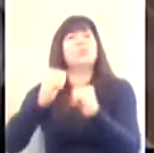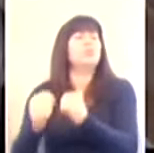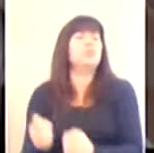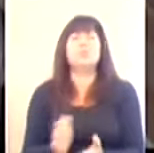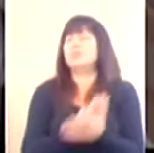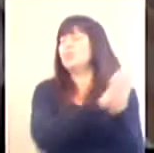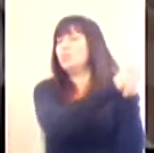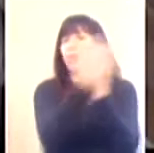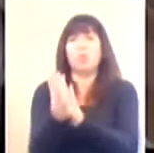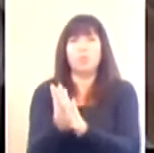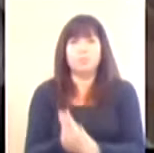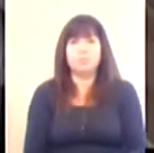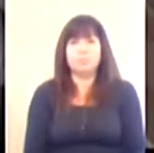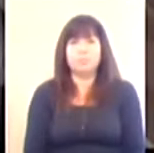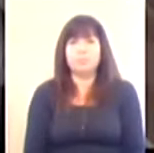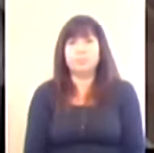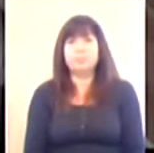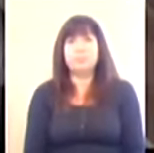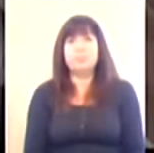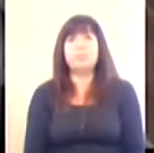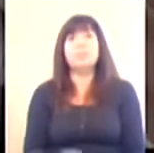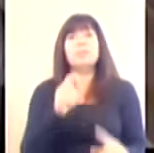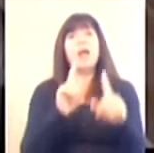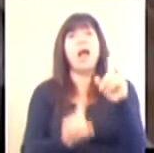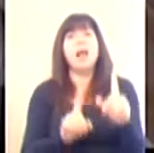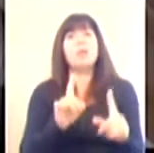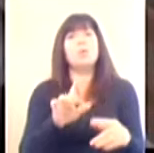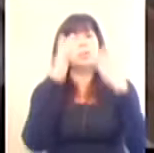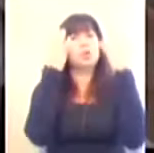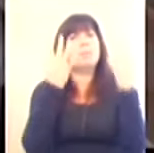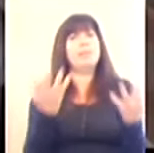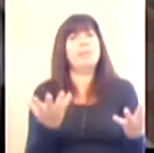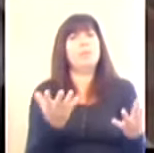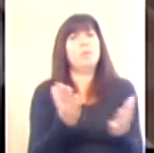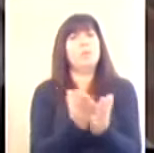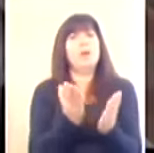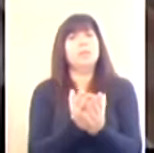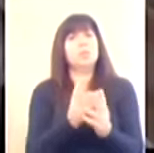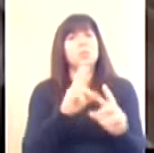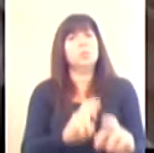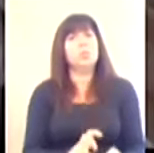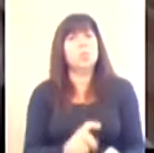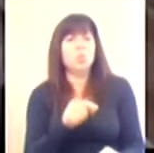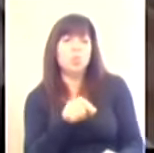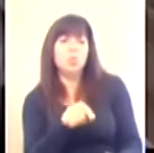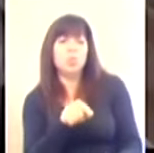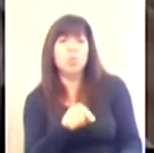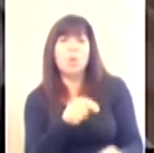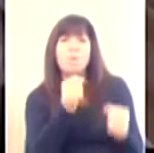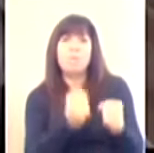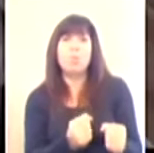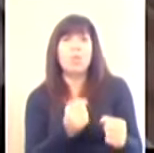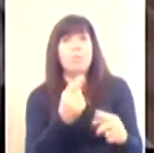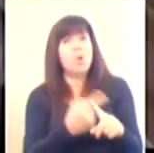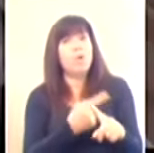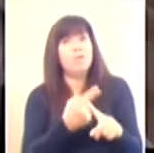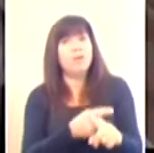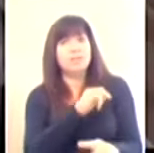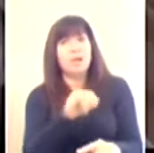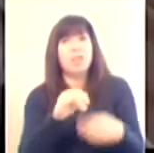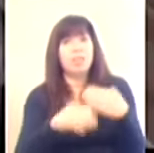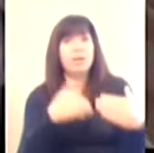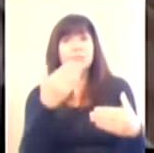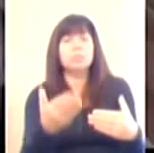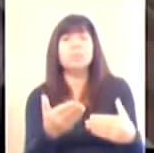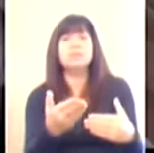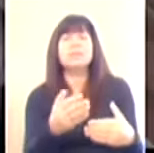Entonces, algo que me llama la atención del estudio y podemos conversarlo después, es que